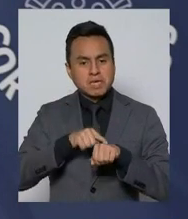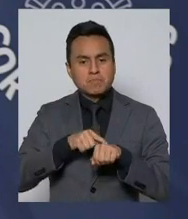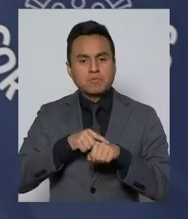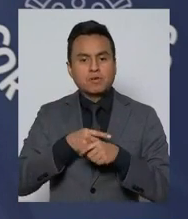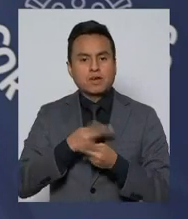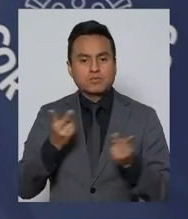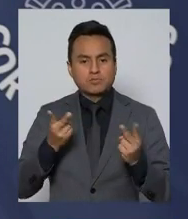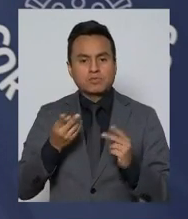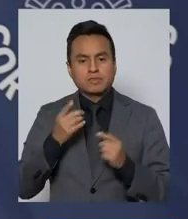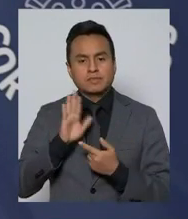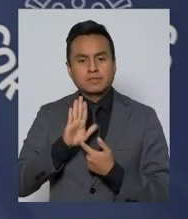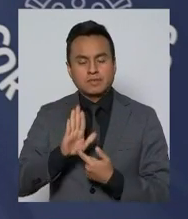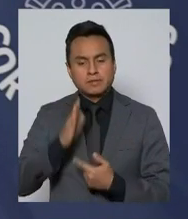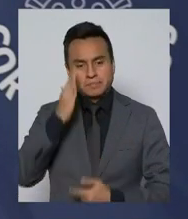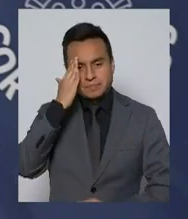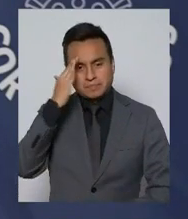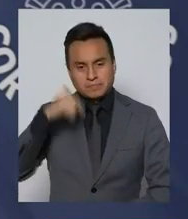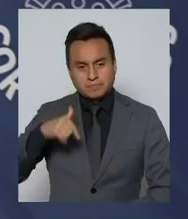anuncios del día.